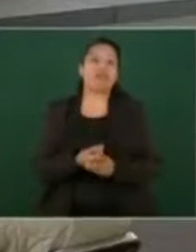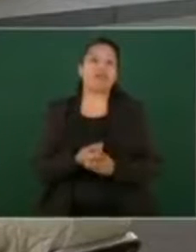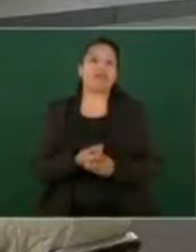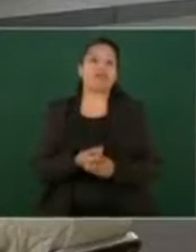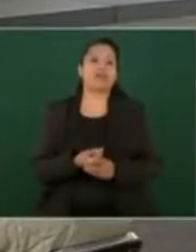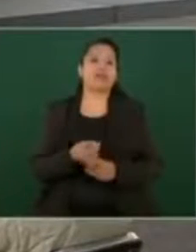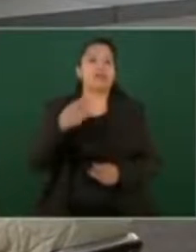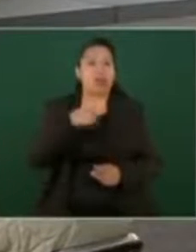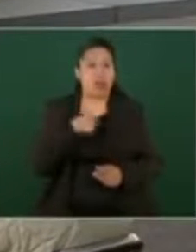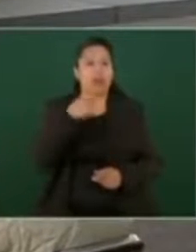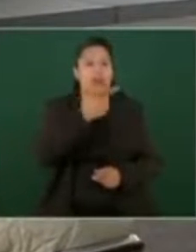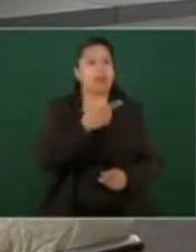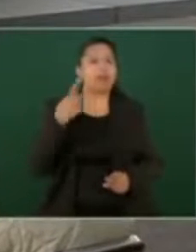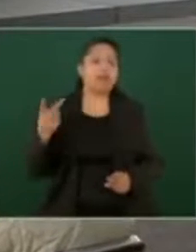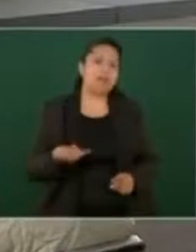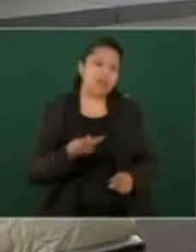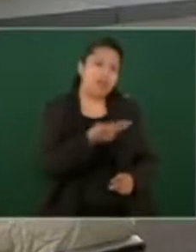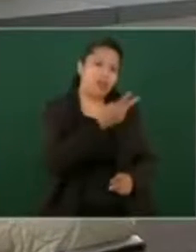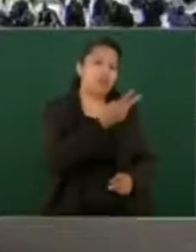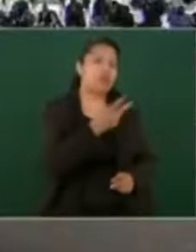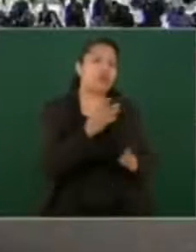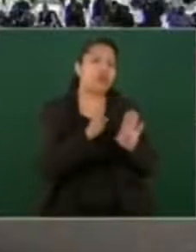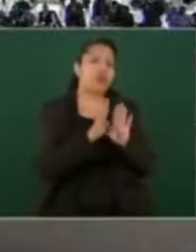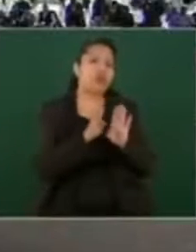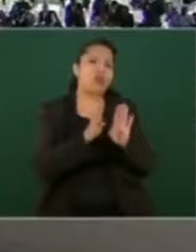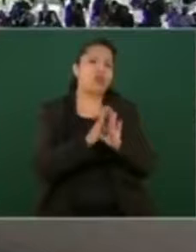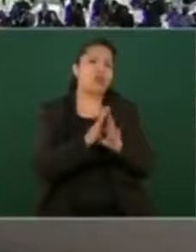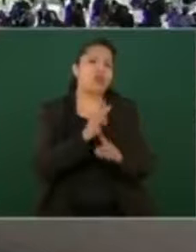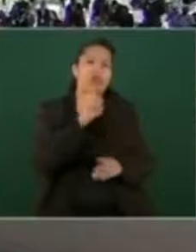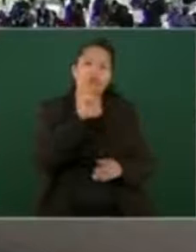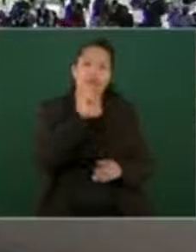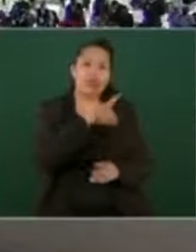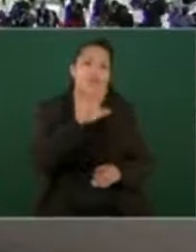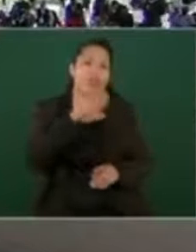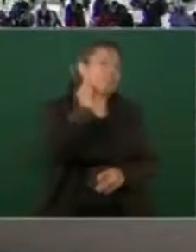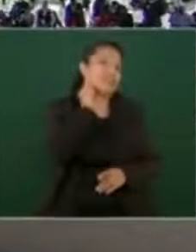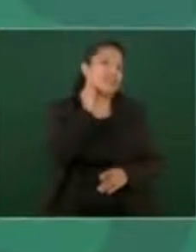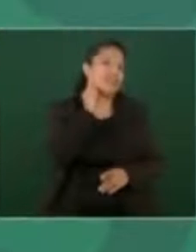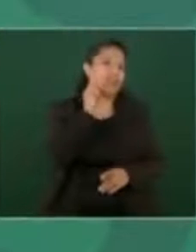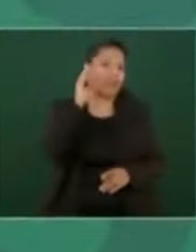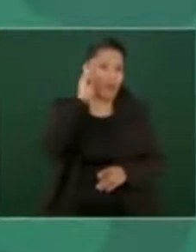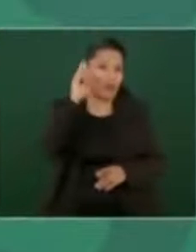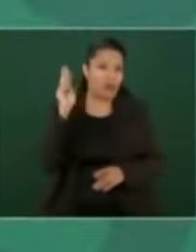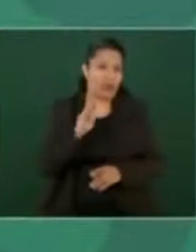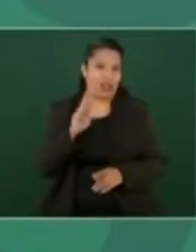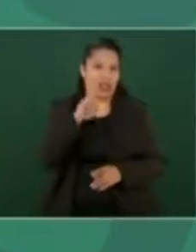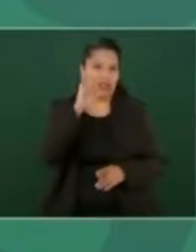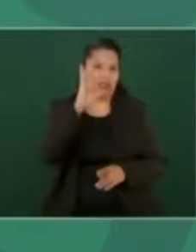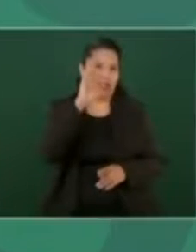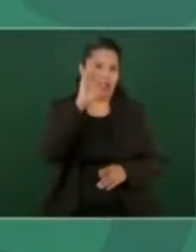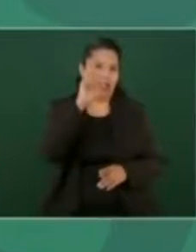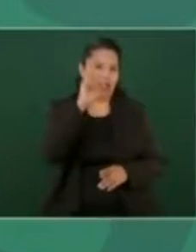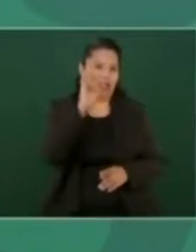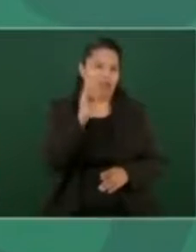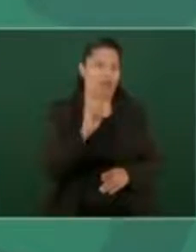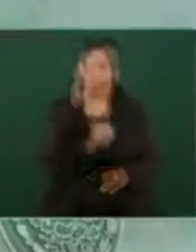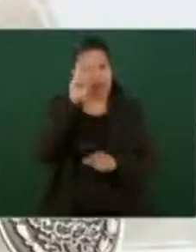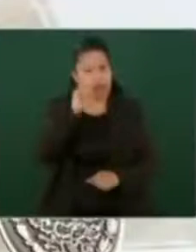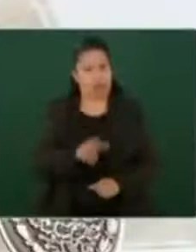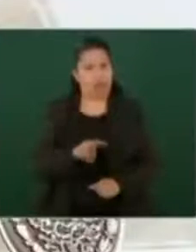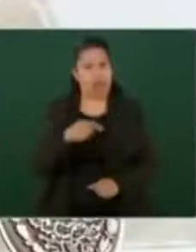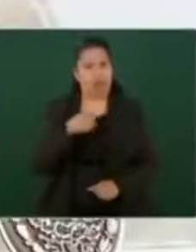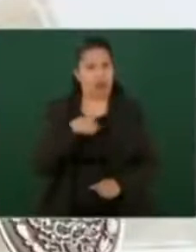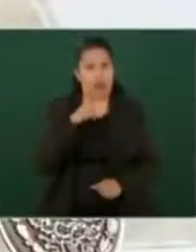en su valoración sobre el actuar del senador Monreal y también se nos podría... Es su libertad. No estoy de acuerdo, desde luego, con su